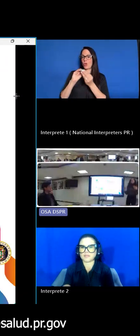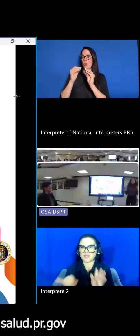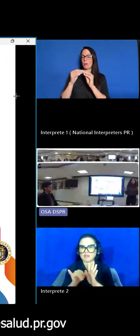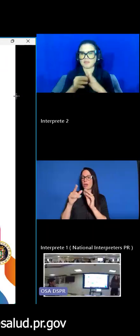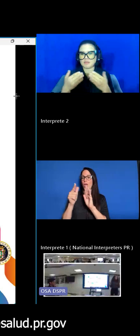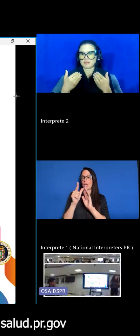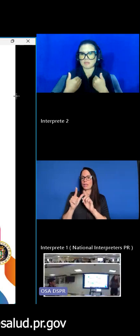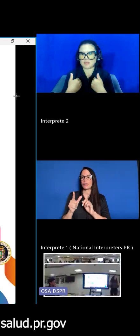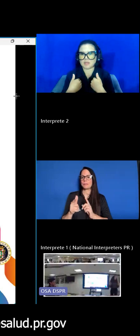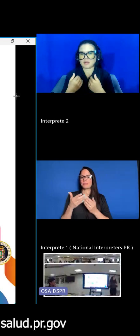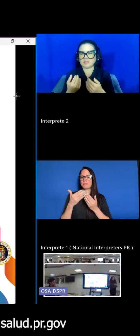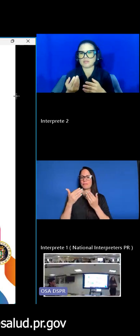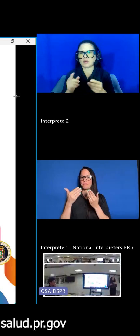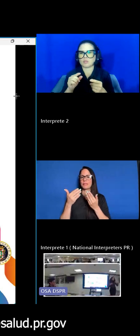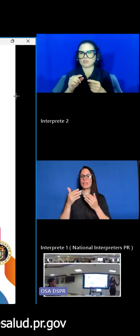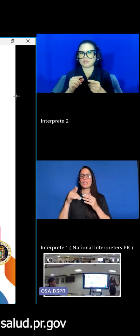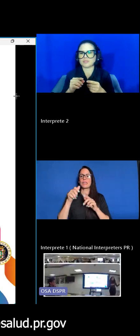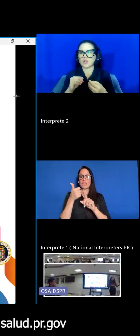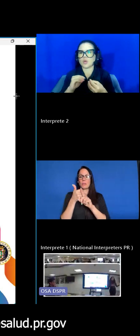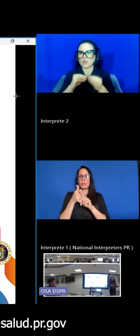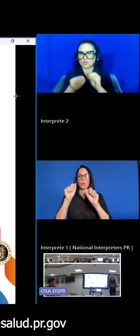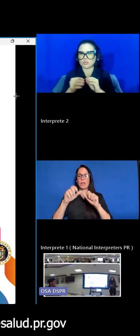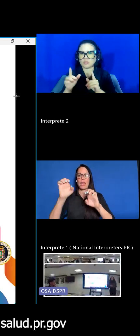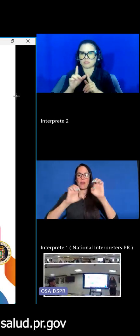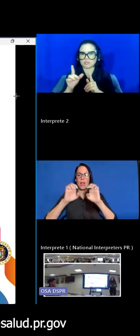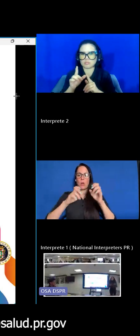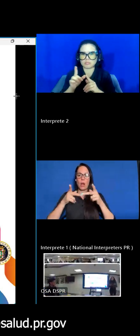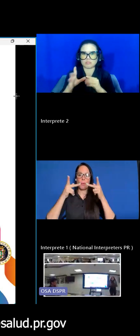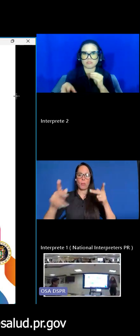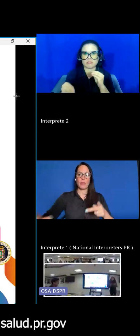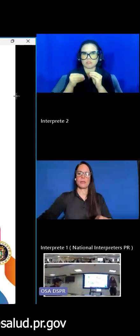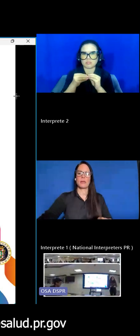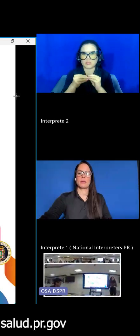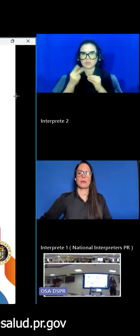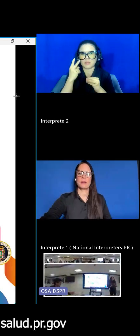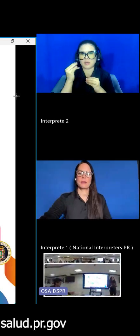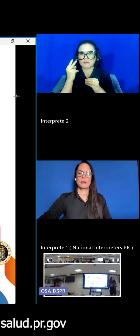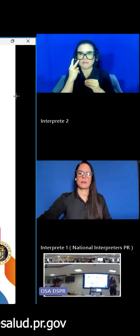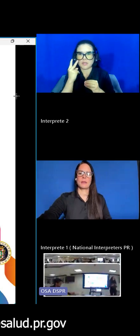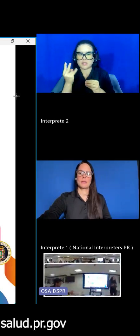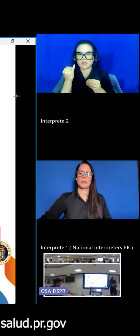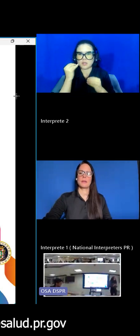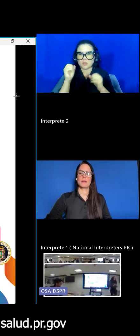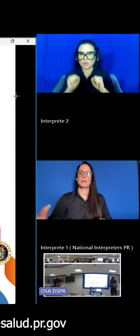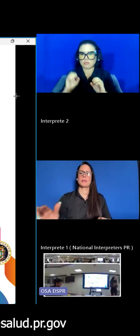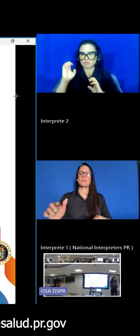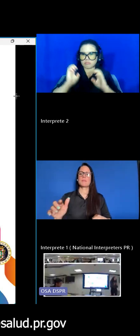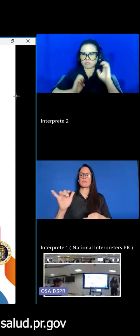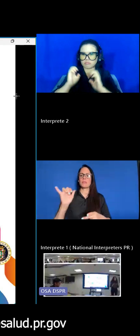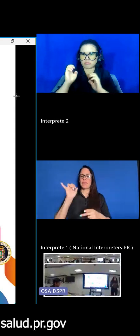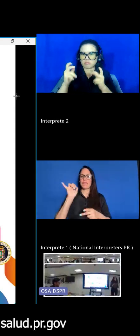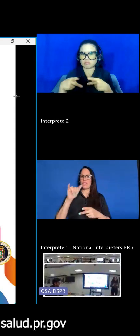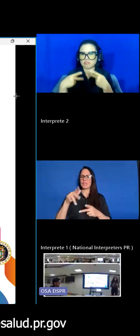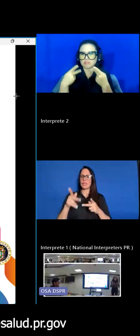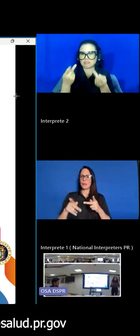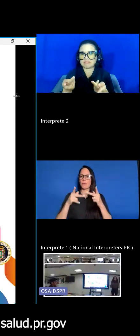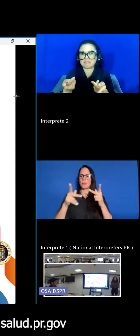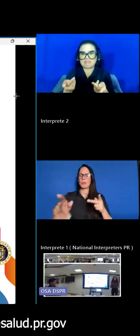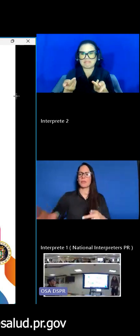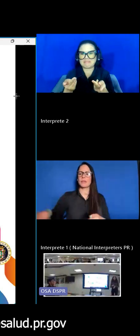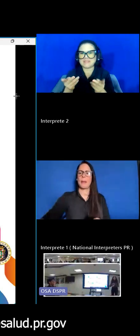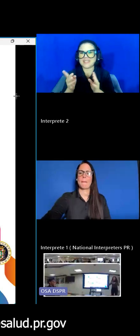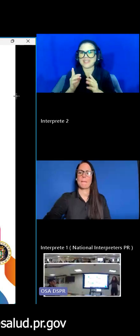forma que pudieran evaluar la propuesta, ¿verdad? Sin saber de dónde provenía. Y estas propuestas se sometieron a un proceso de evaluación doble.